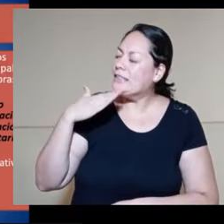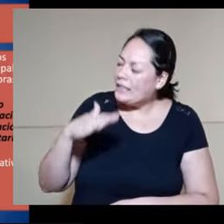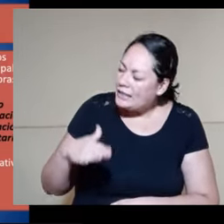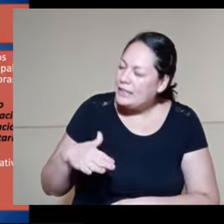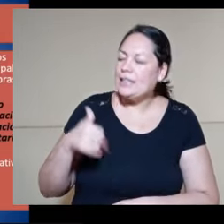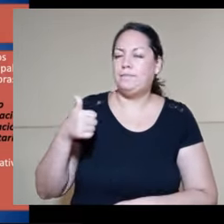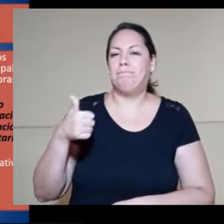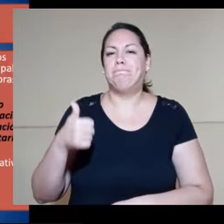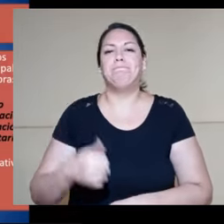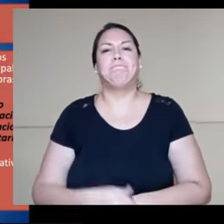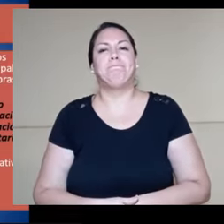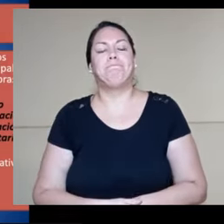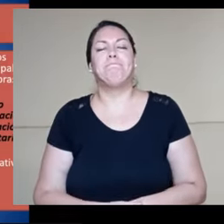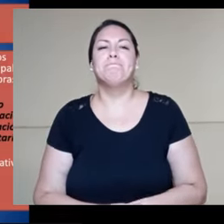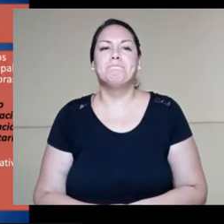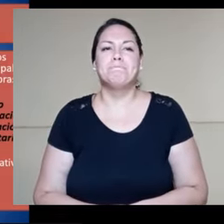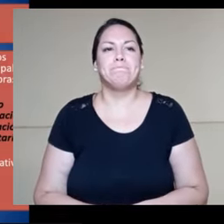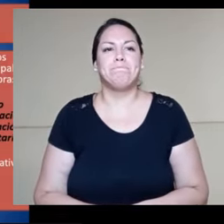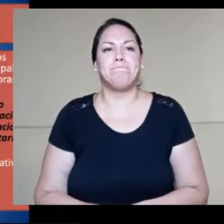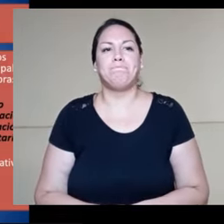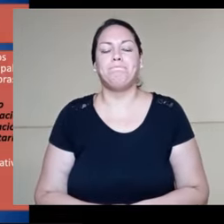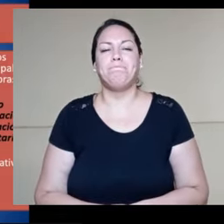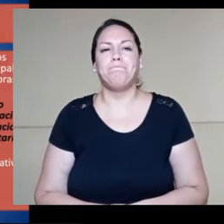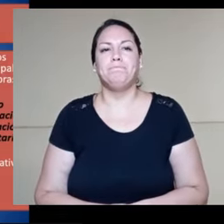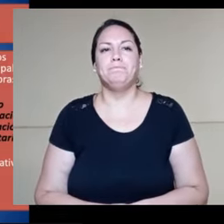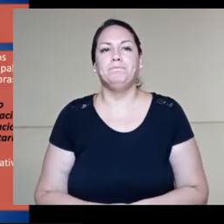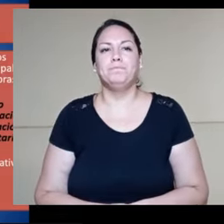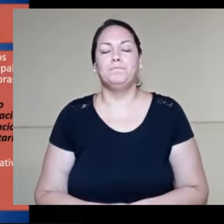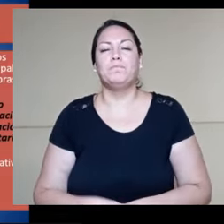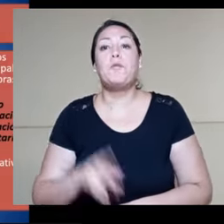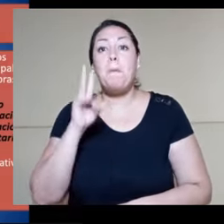Sí, perfecto. Sí, profe. Sí.